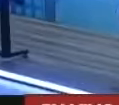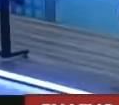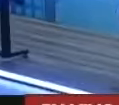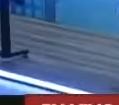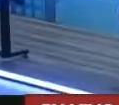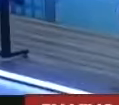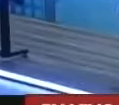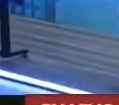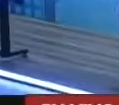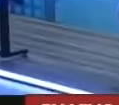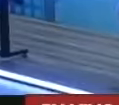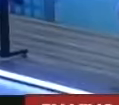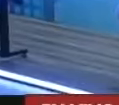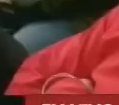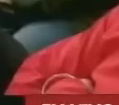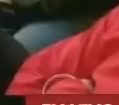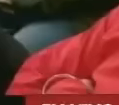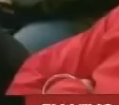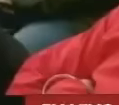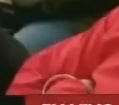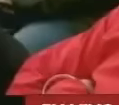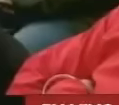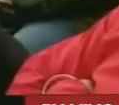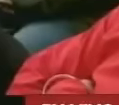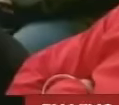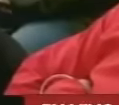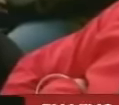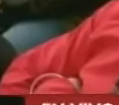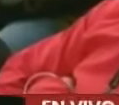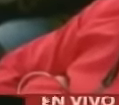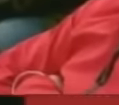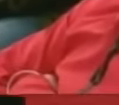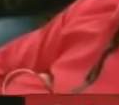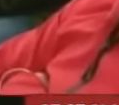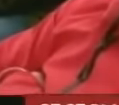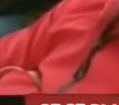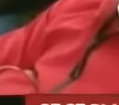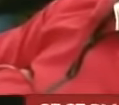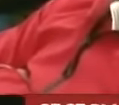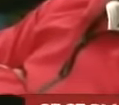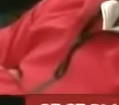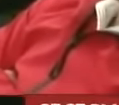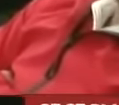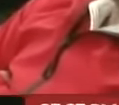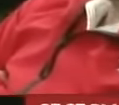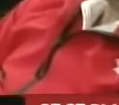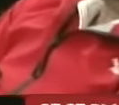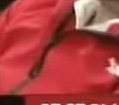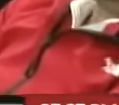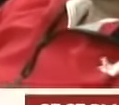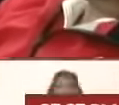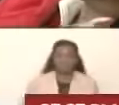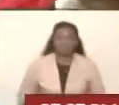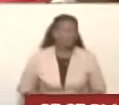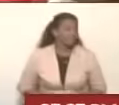¿cómo estuvo el evento? Cuéntame. Bueno, señor presidente, con la participación de la doctora Tao.